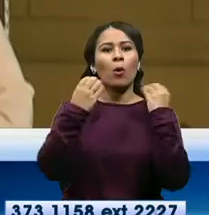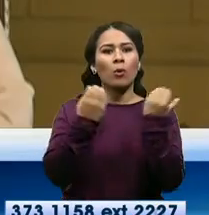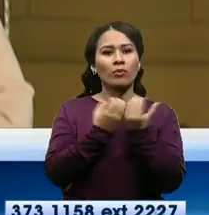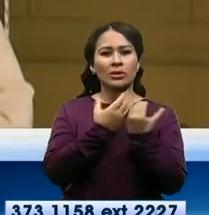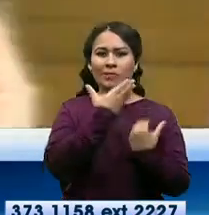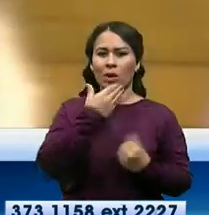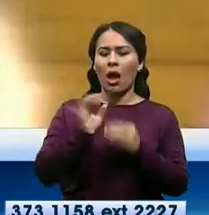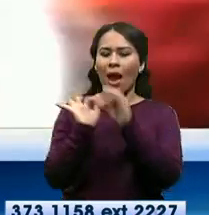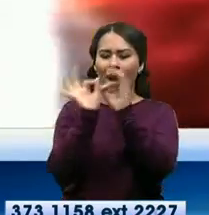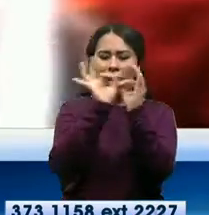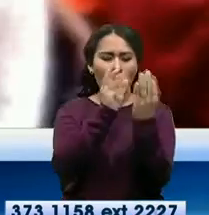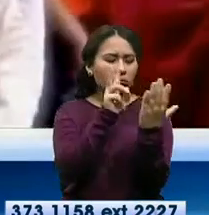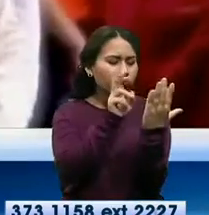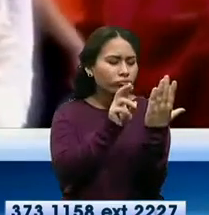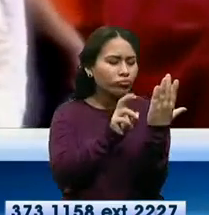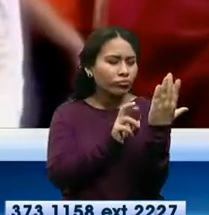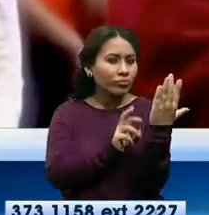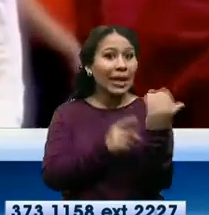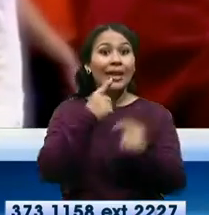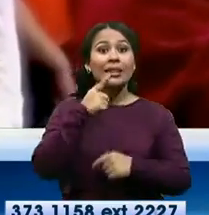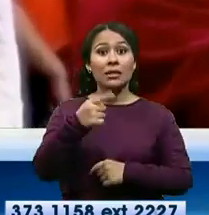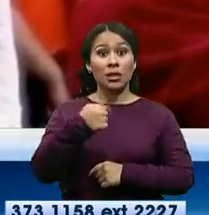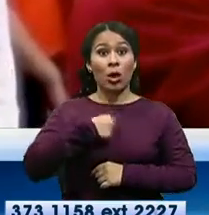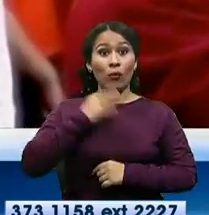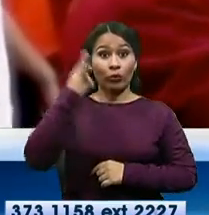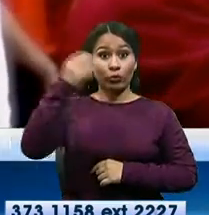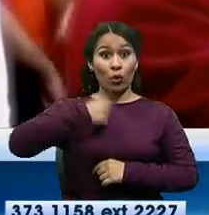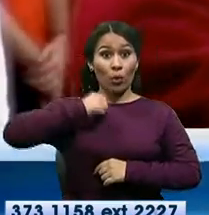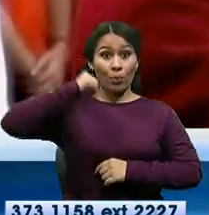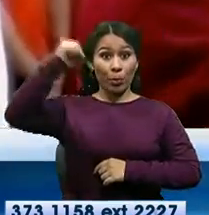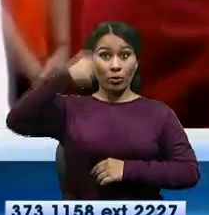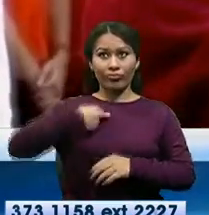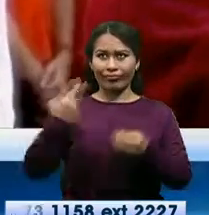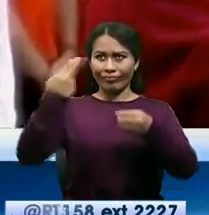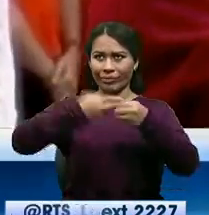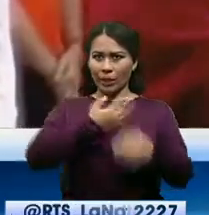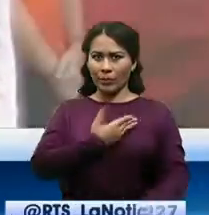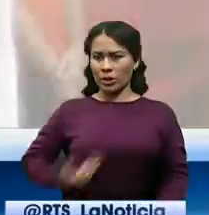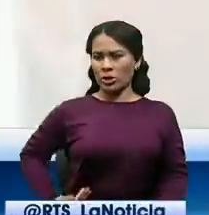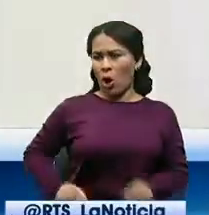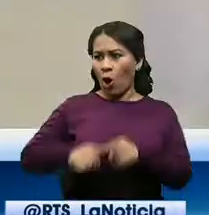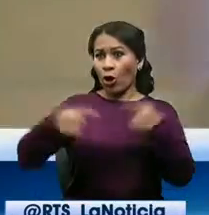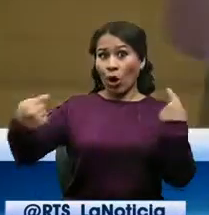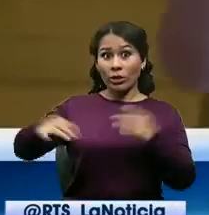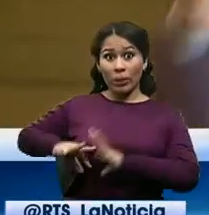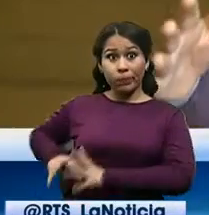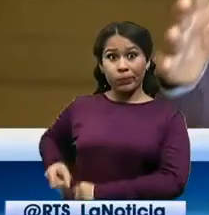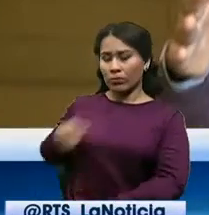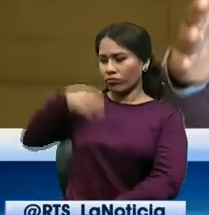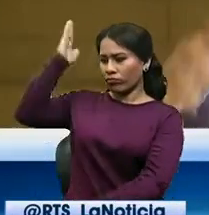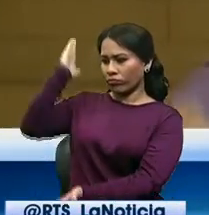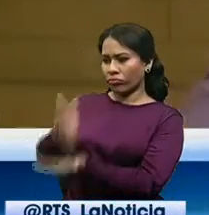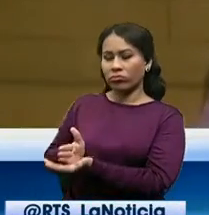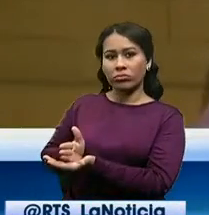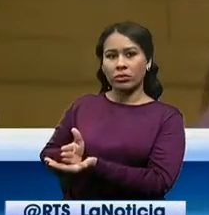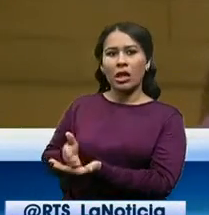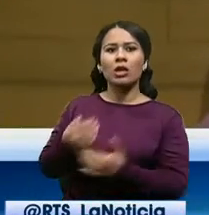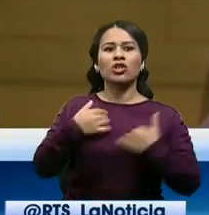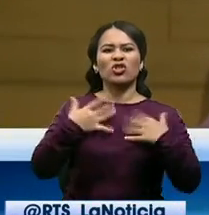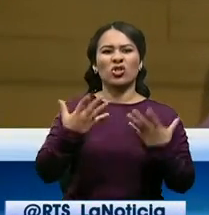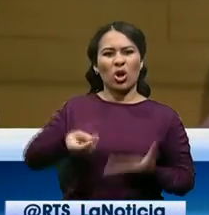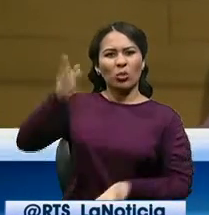reforma en otros asuntos. Que de llegar al poder, su lucha será implacable en contra de la corrupción. Lo primero que hay que hacer es acabar con